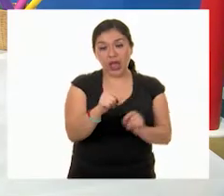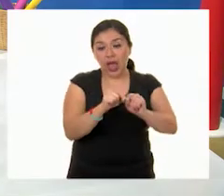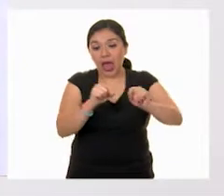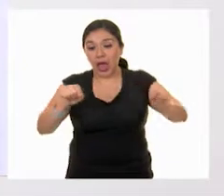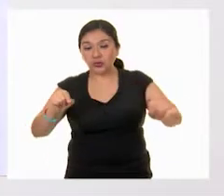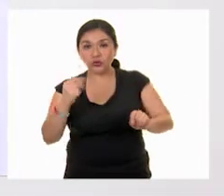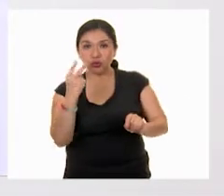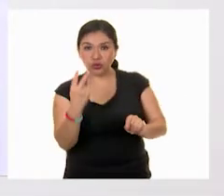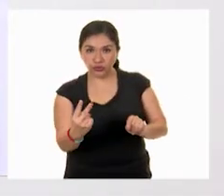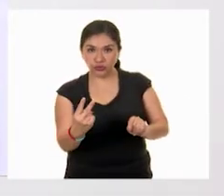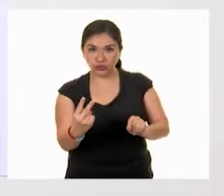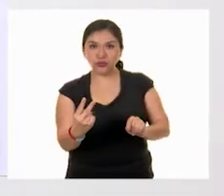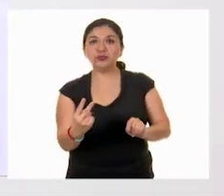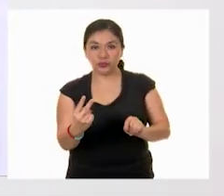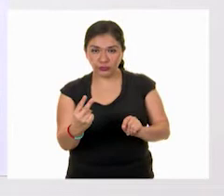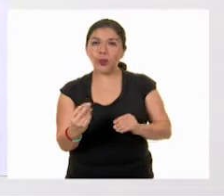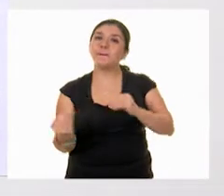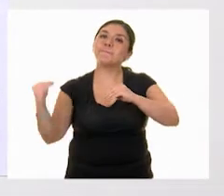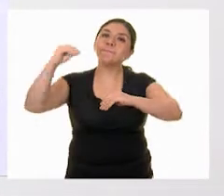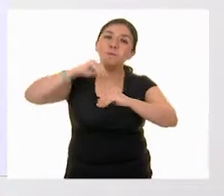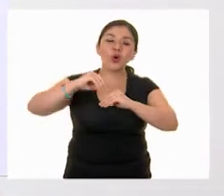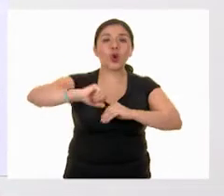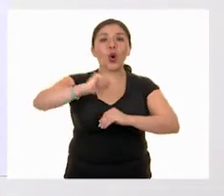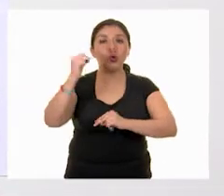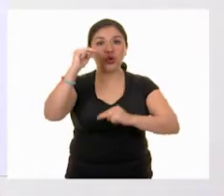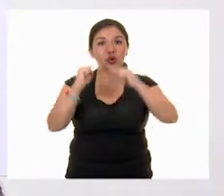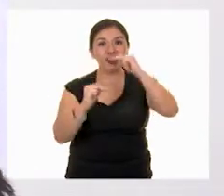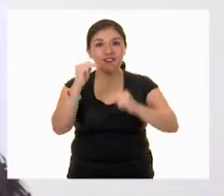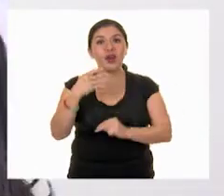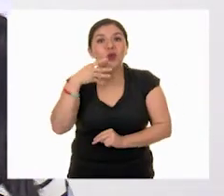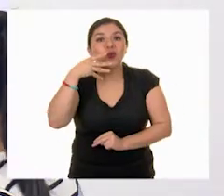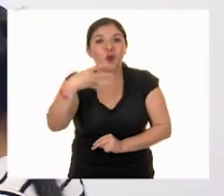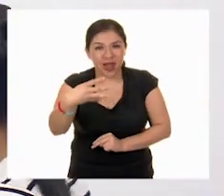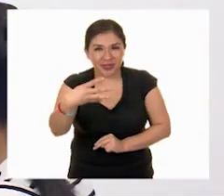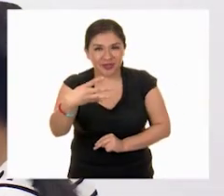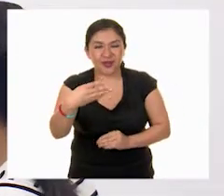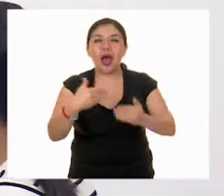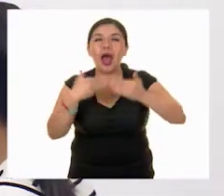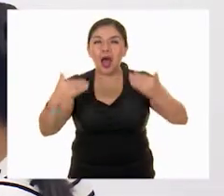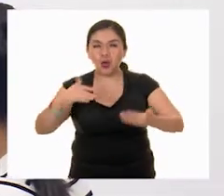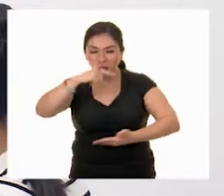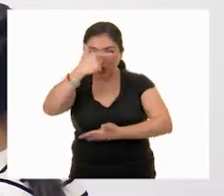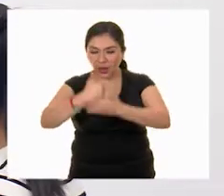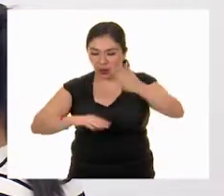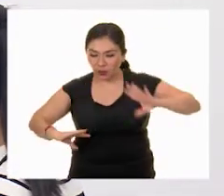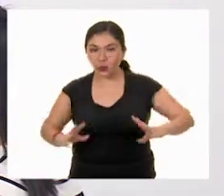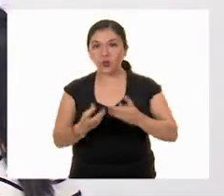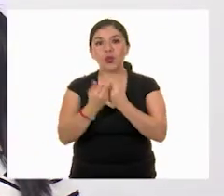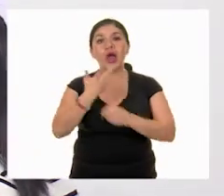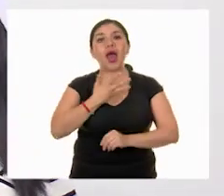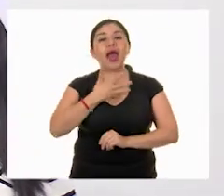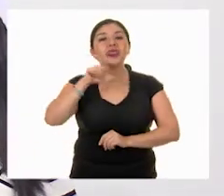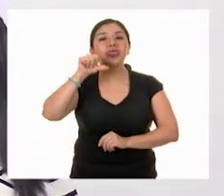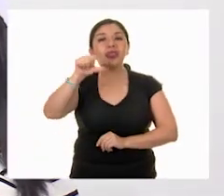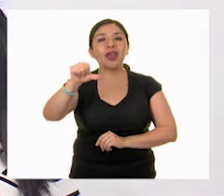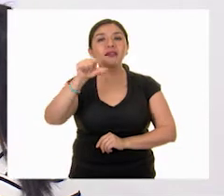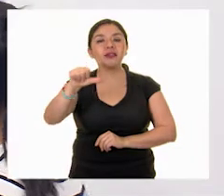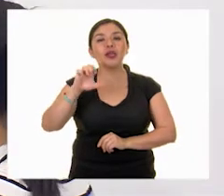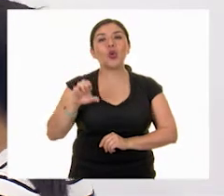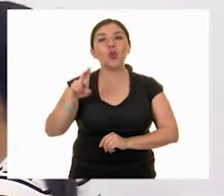Ancho 2. Le aumentamos un nivel, ahora es 4. Y en total ahora tenemos